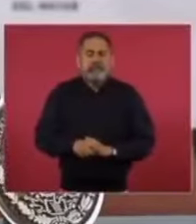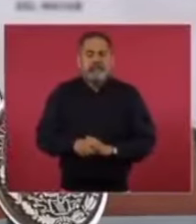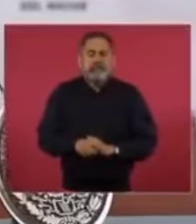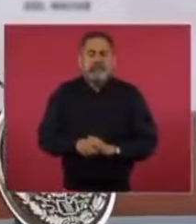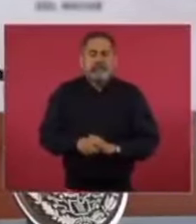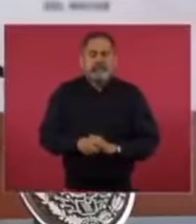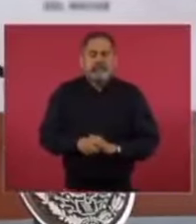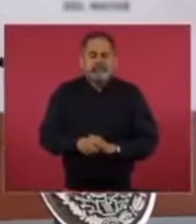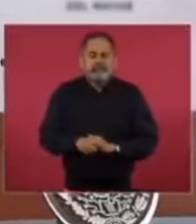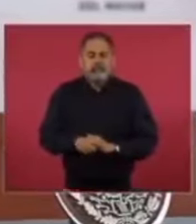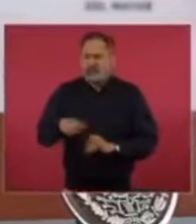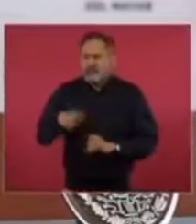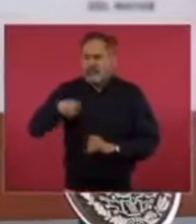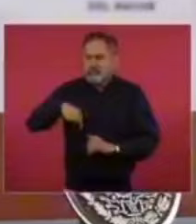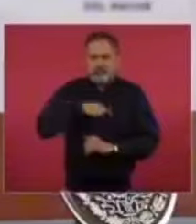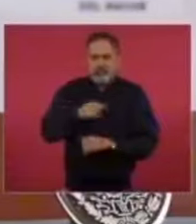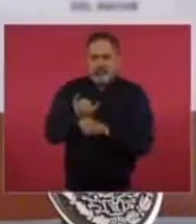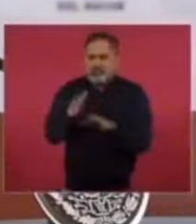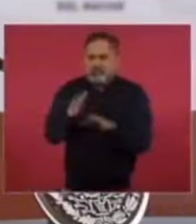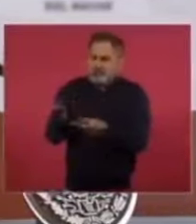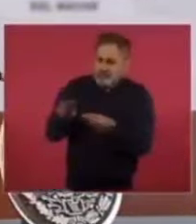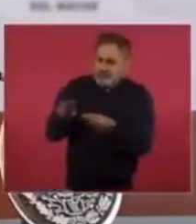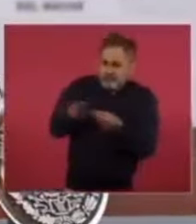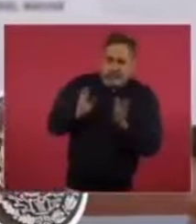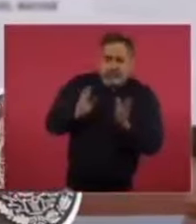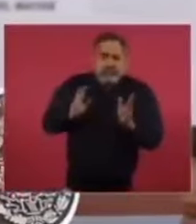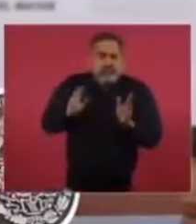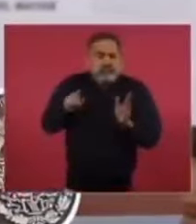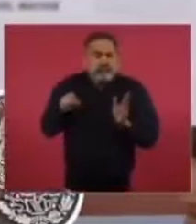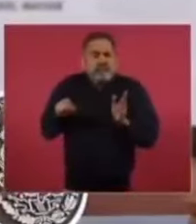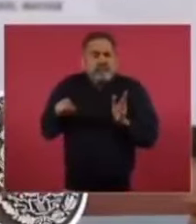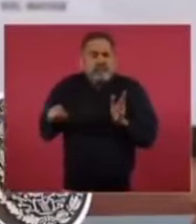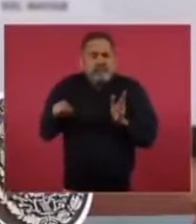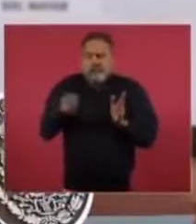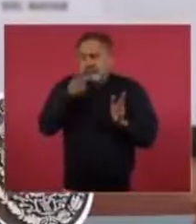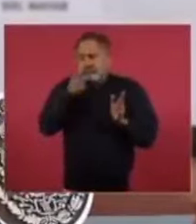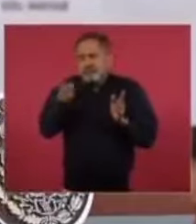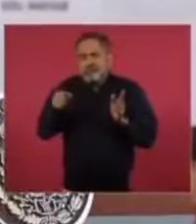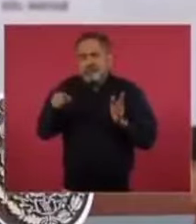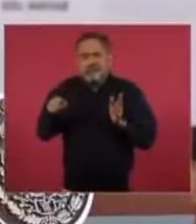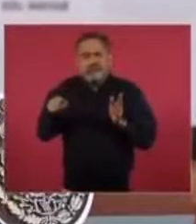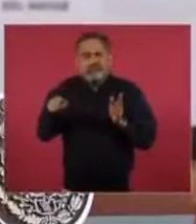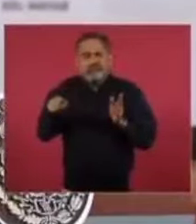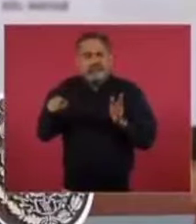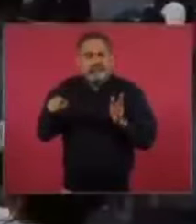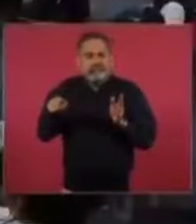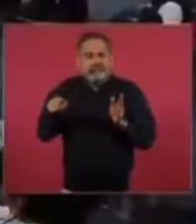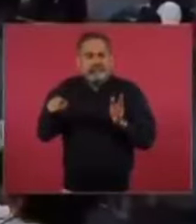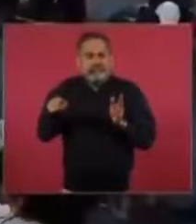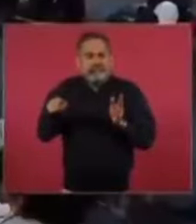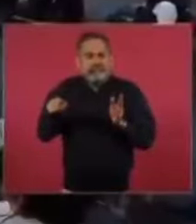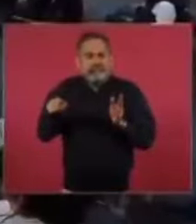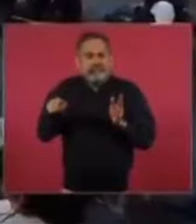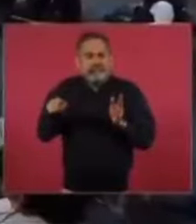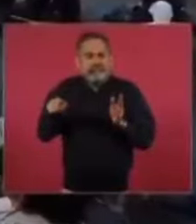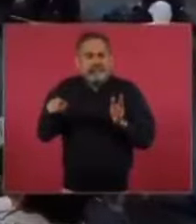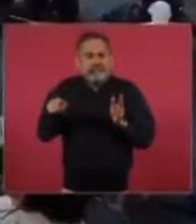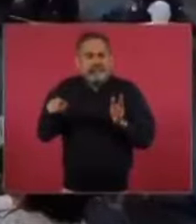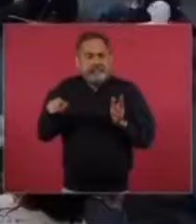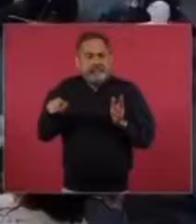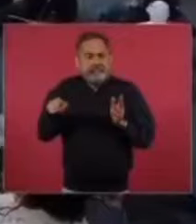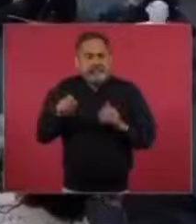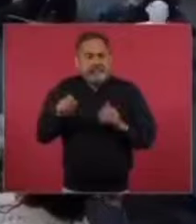Uno, con Milei, cuando gana Milei una persona acercada a la derecha, en donde todos los países derechistas salieron